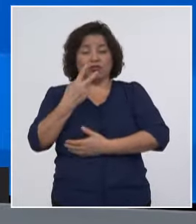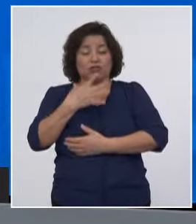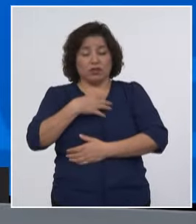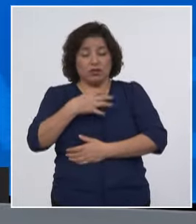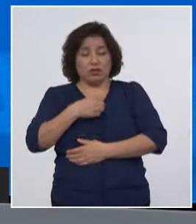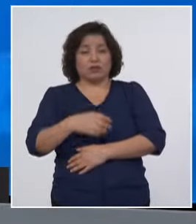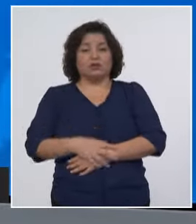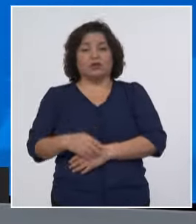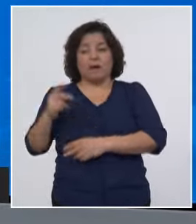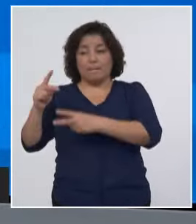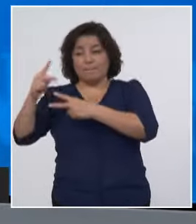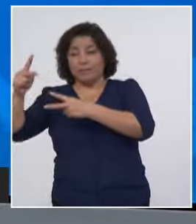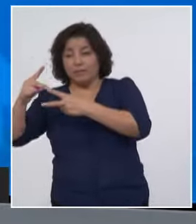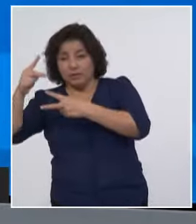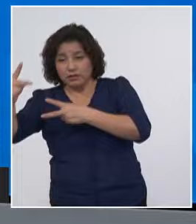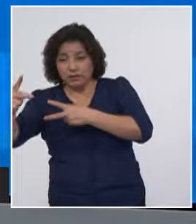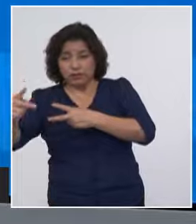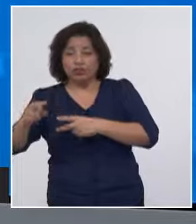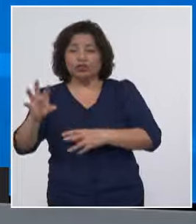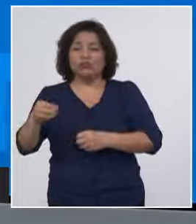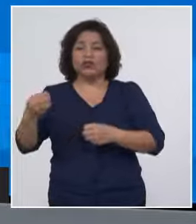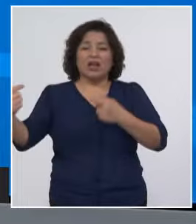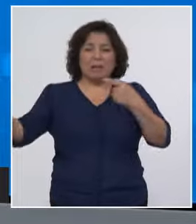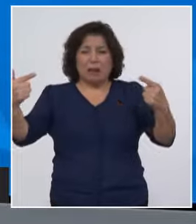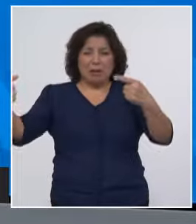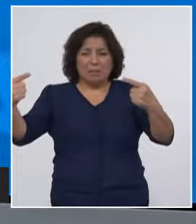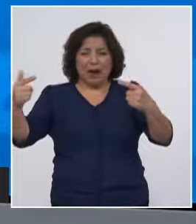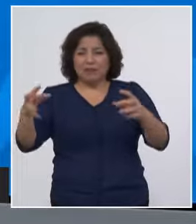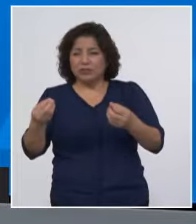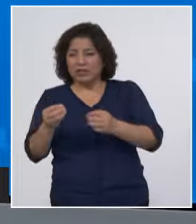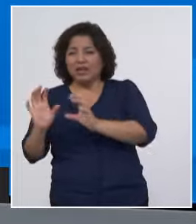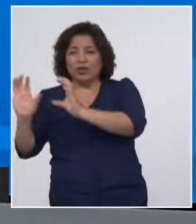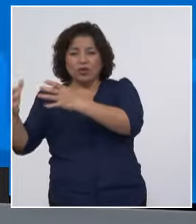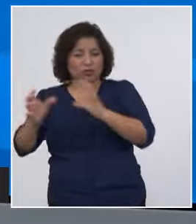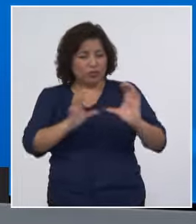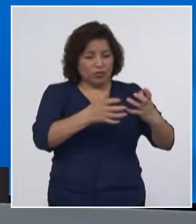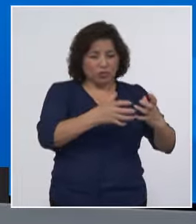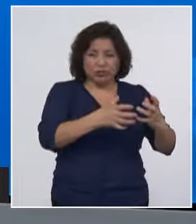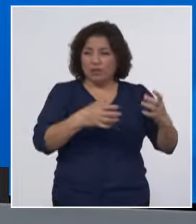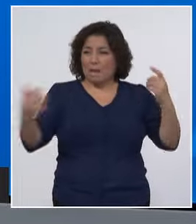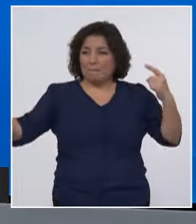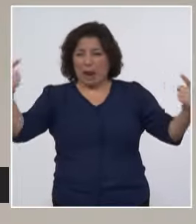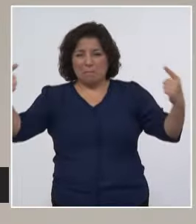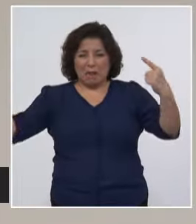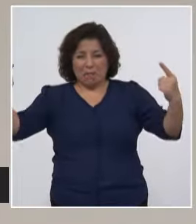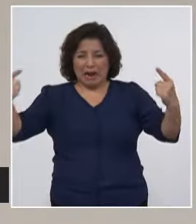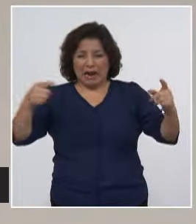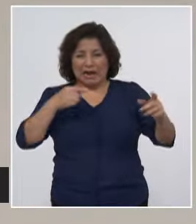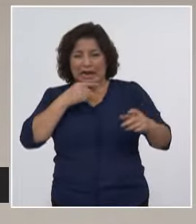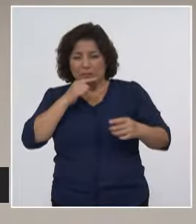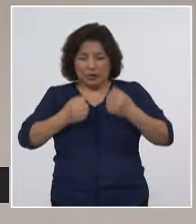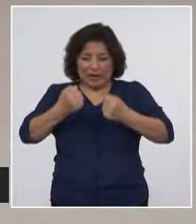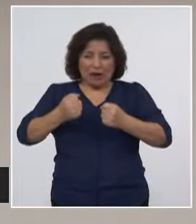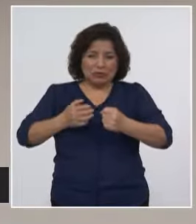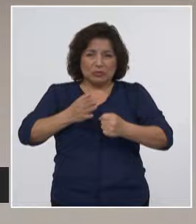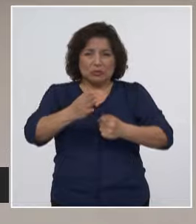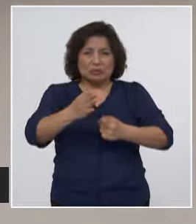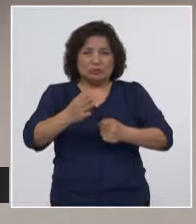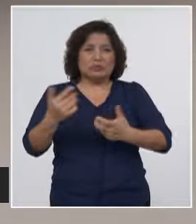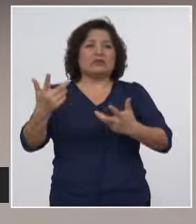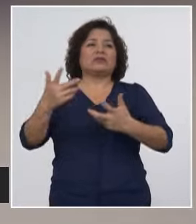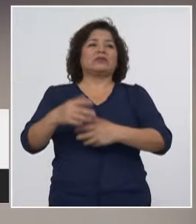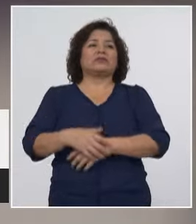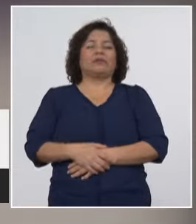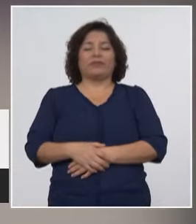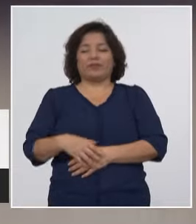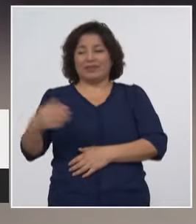vecinos aseguran que esta balacera fue producto del enfrentamiento entre dos bandas rivales. Un frío aquí en el 10.